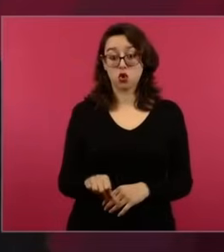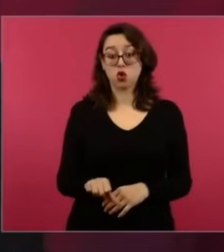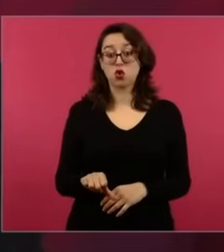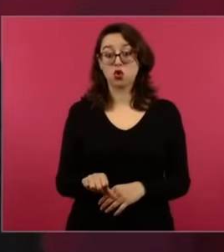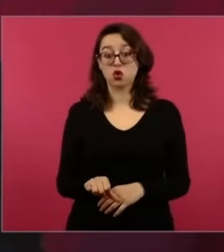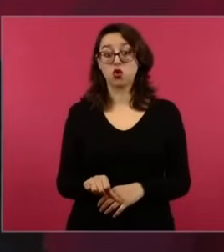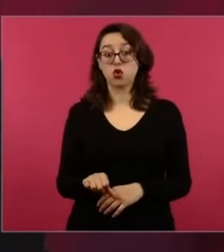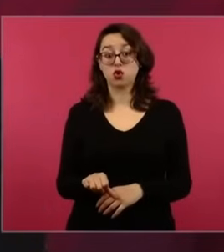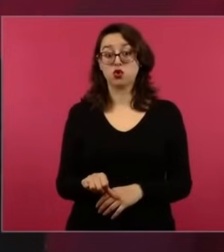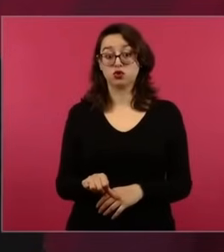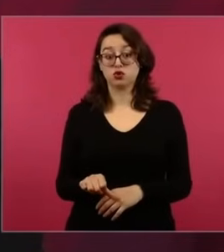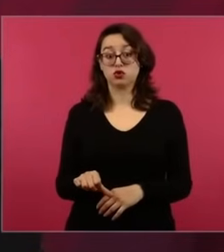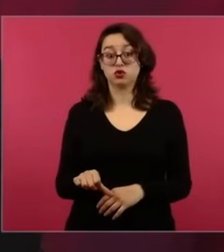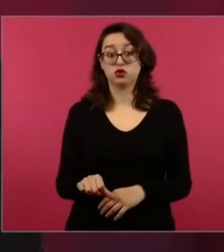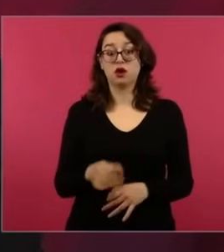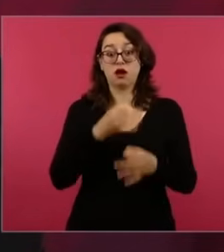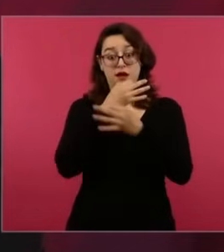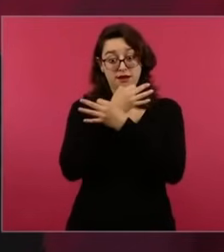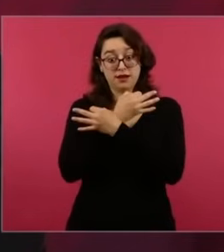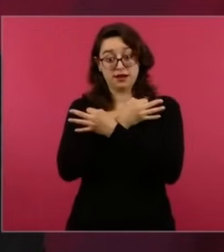recibo.